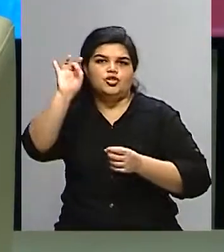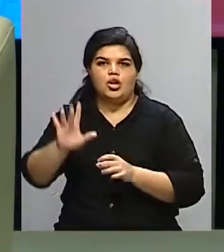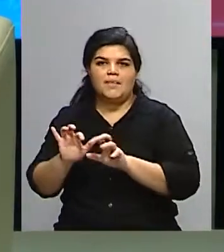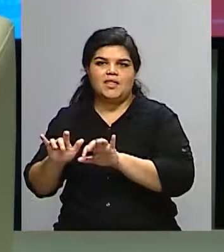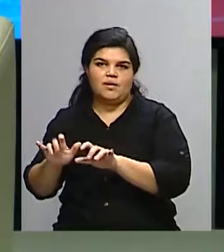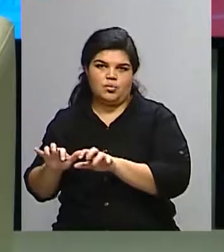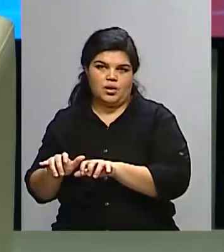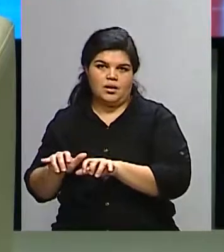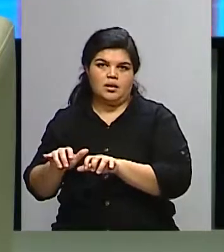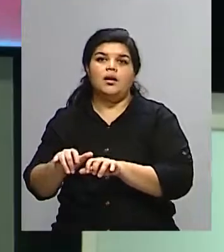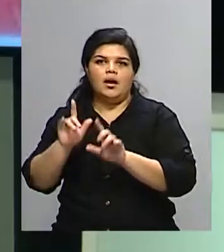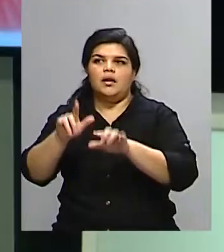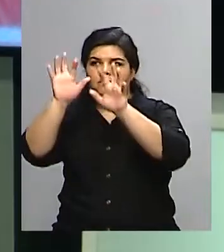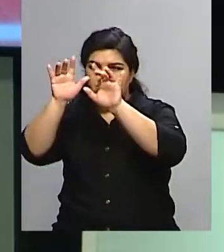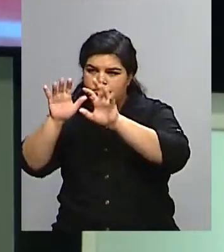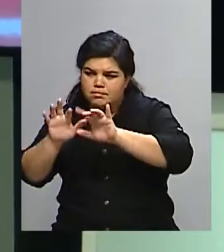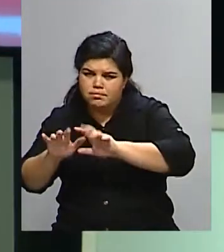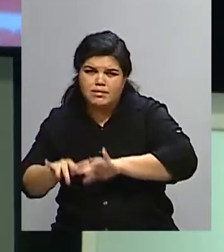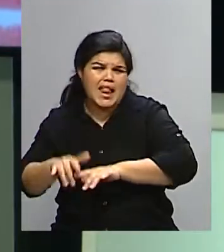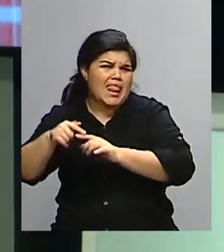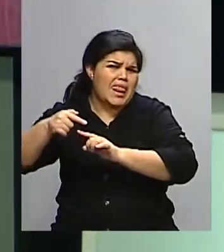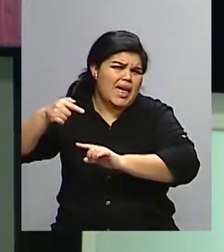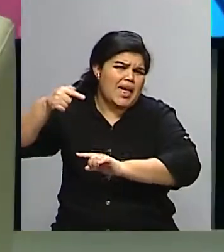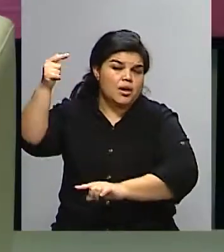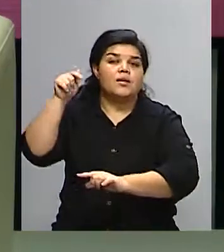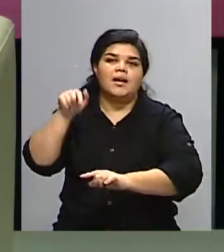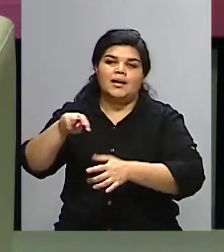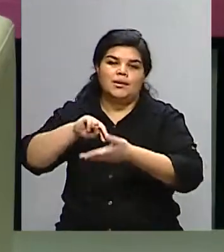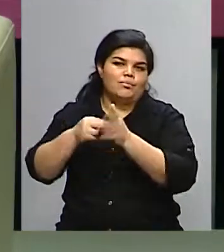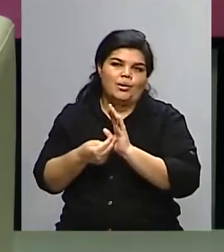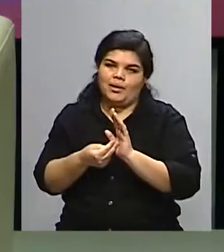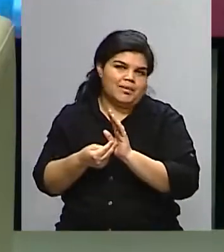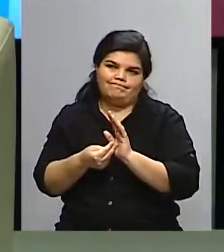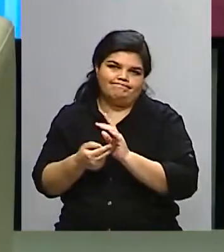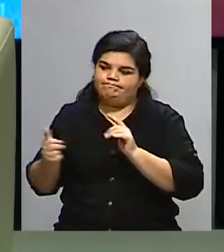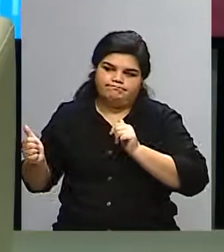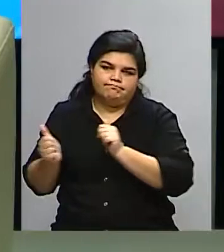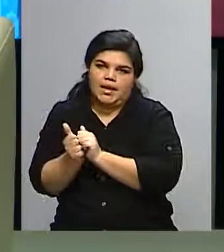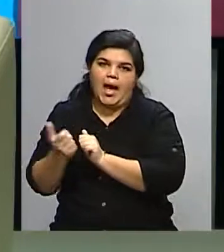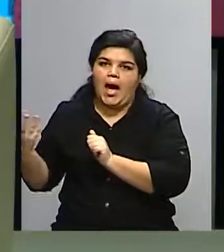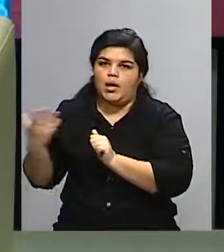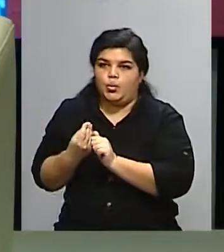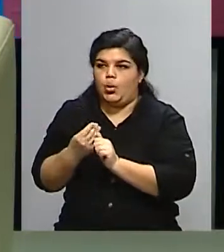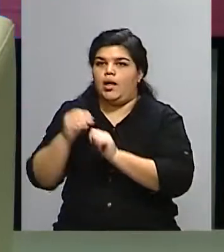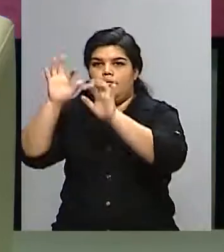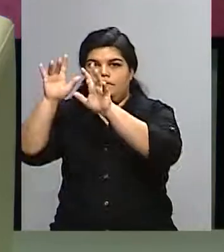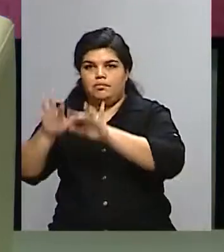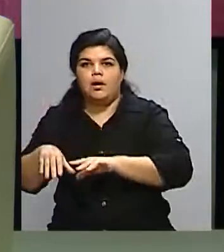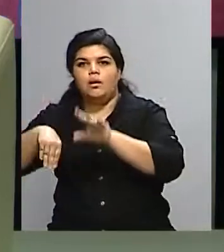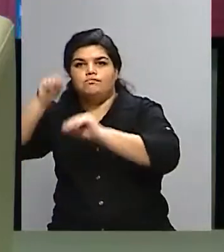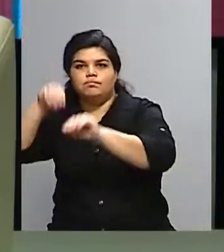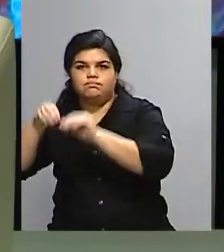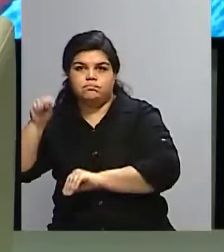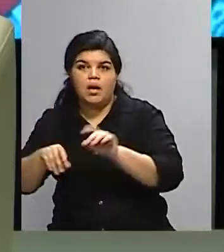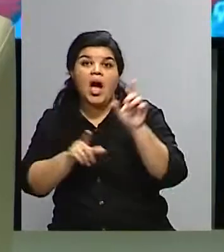muy extensos, sí. Entonces se abre otro problema también en muchas personas mayores que manejan internet de maravilla, pero